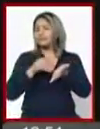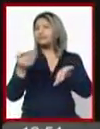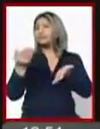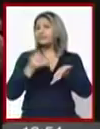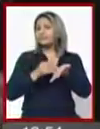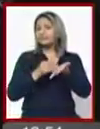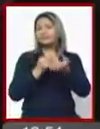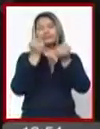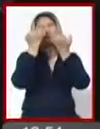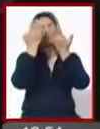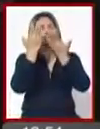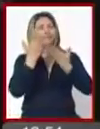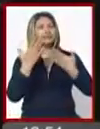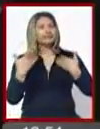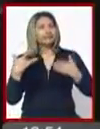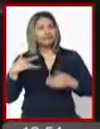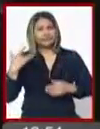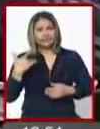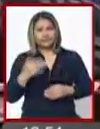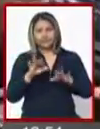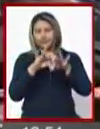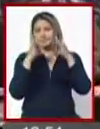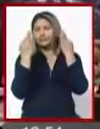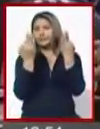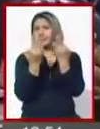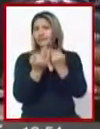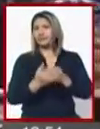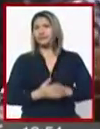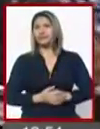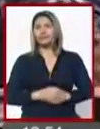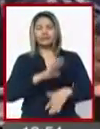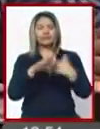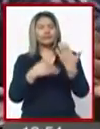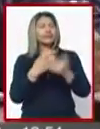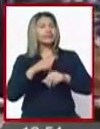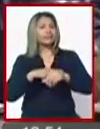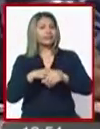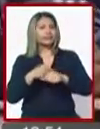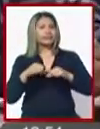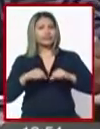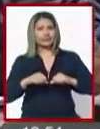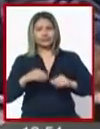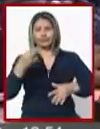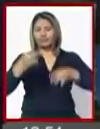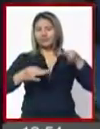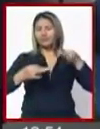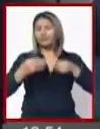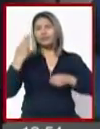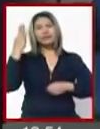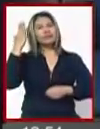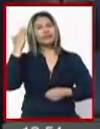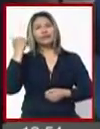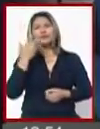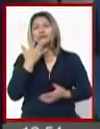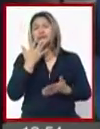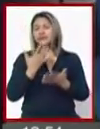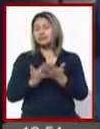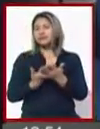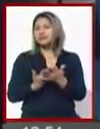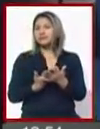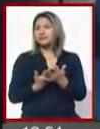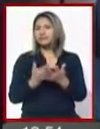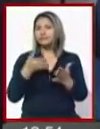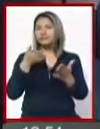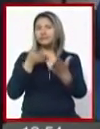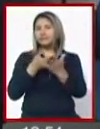vez este dolor tan grande que sentimos nosotras la familia. Pasado todo este tiempo, aún no se instala un juicio oral a pesar de haber pruebas